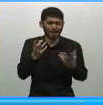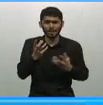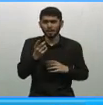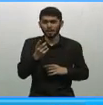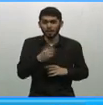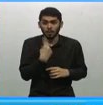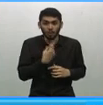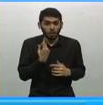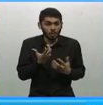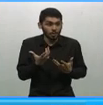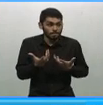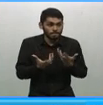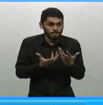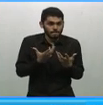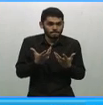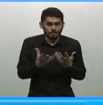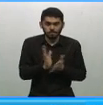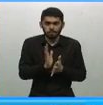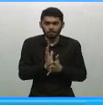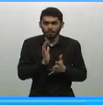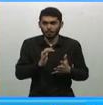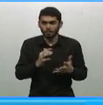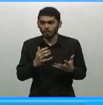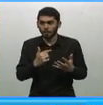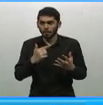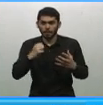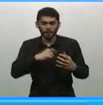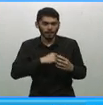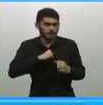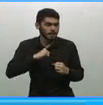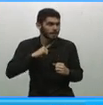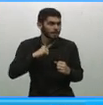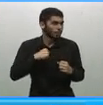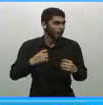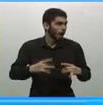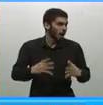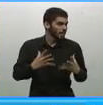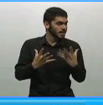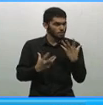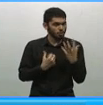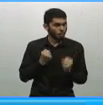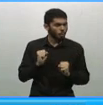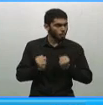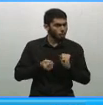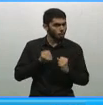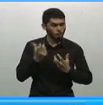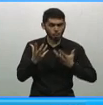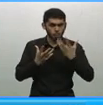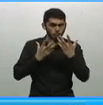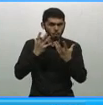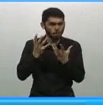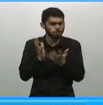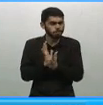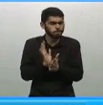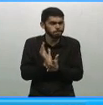nosotros también con las las revoluciones muy altas con un partido con un clásico eh todo